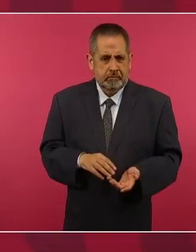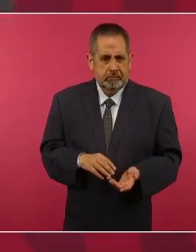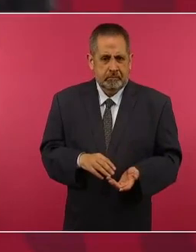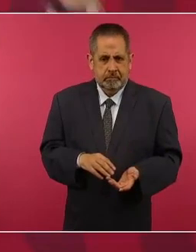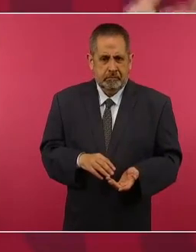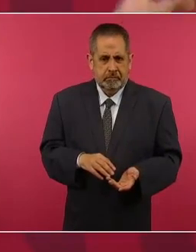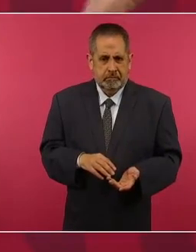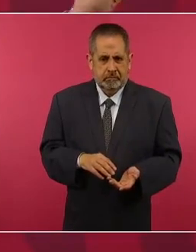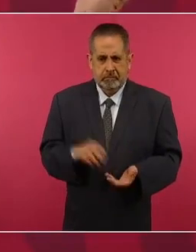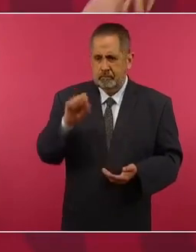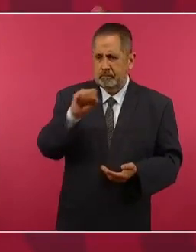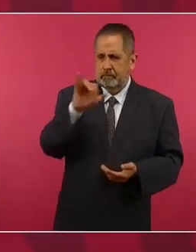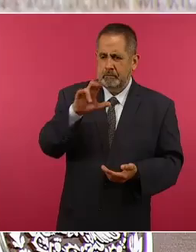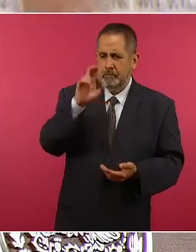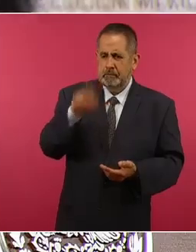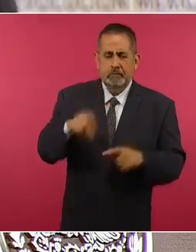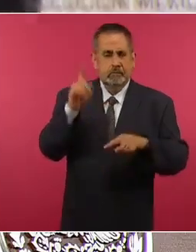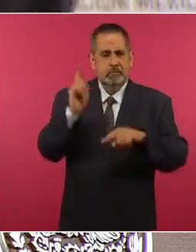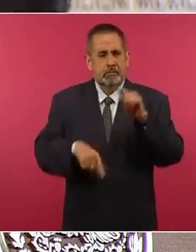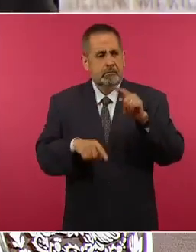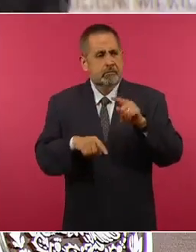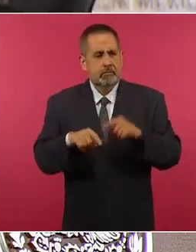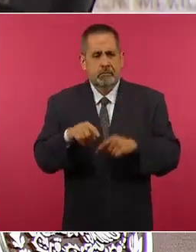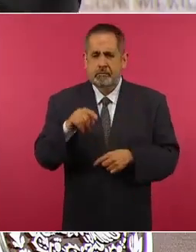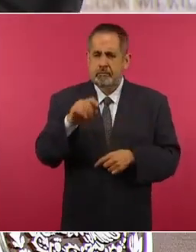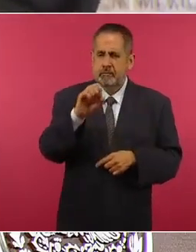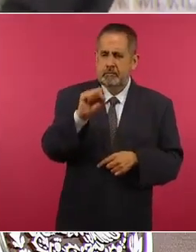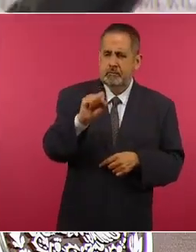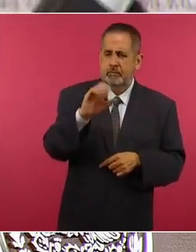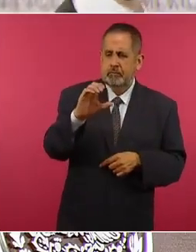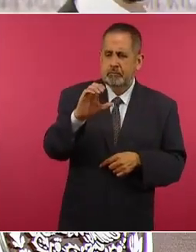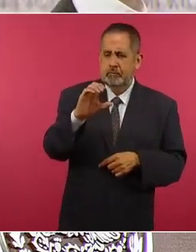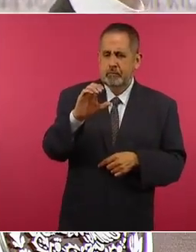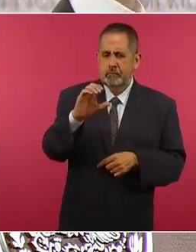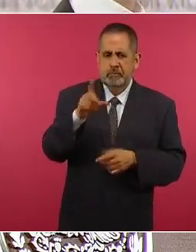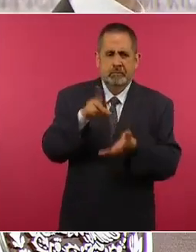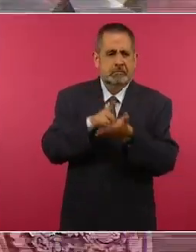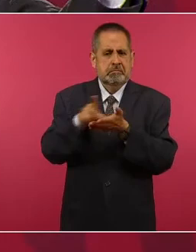a la Suprema Corte de Justicia, que sea Suprema Corte del Derecho,